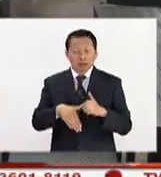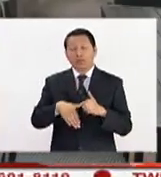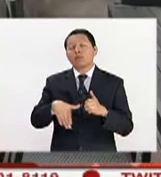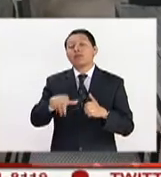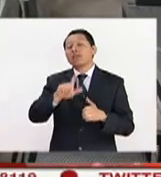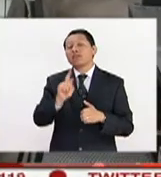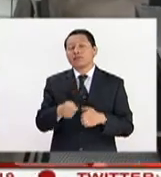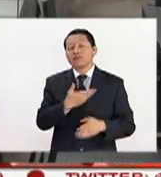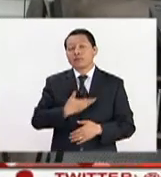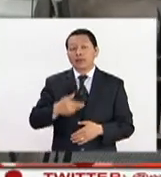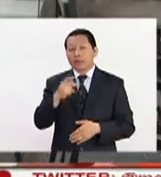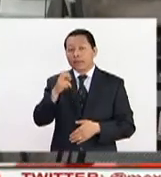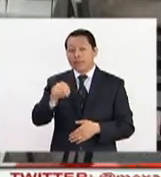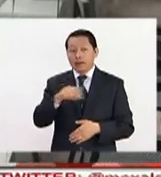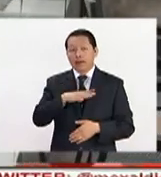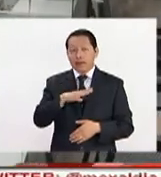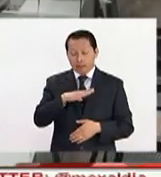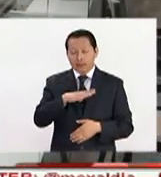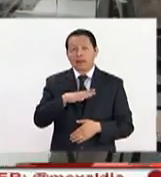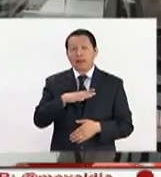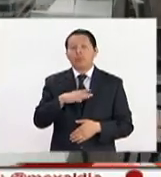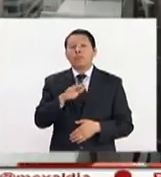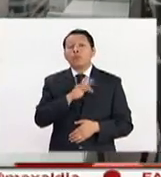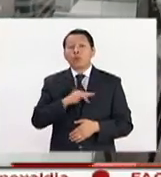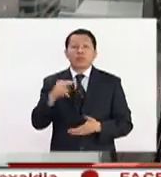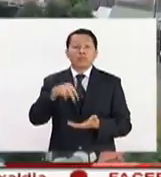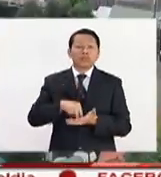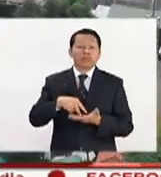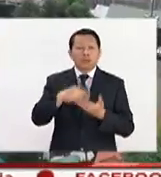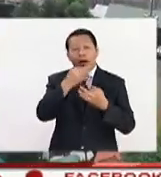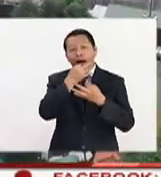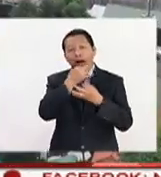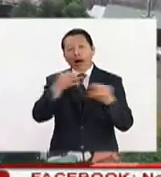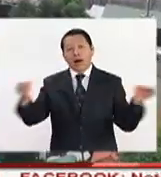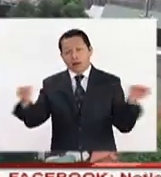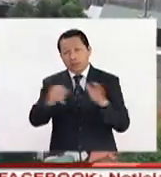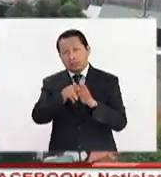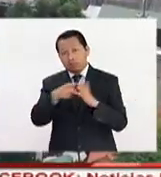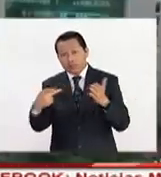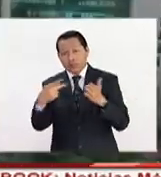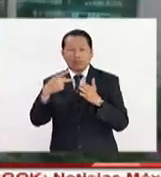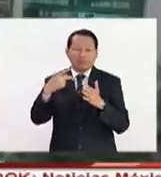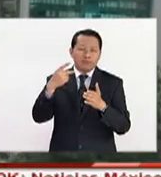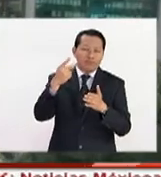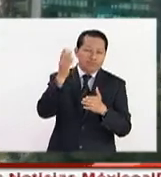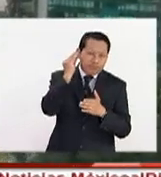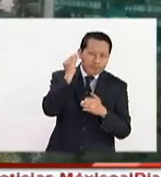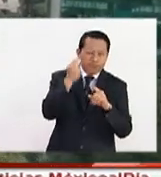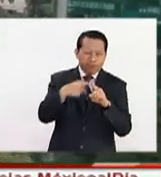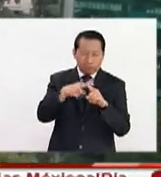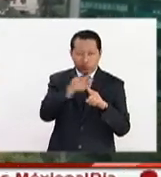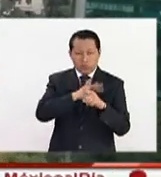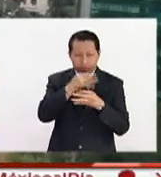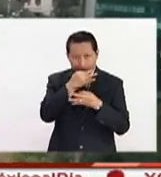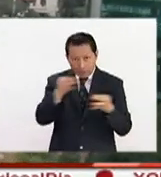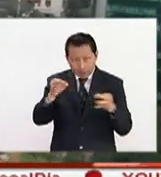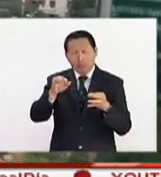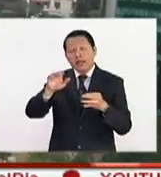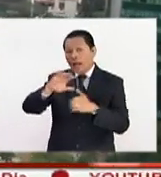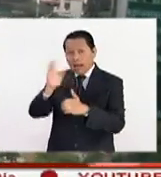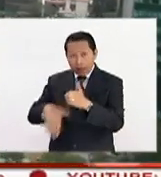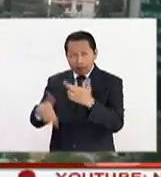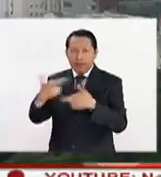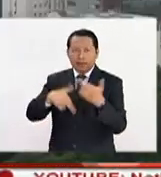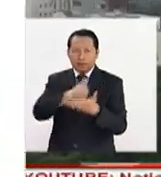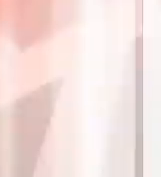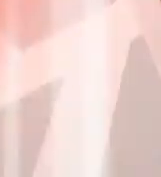presidente Enrique Peña Nieto dará un mensaje a los medios de comunicación y de inmediato regresará a la Ciudad de